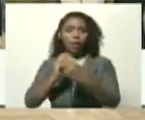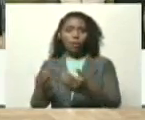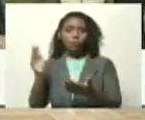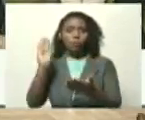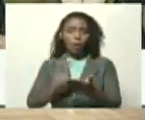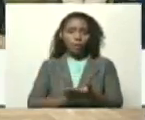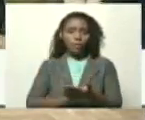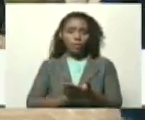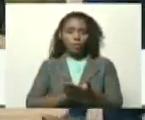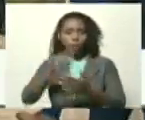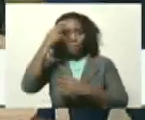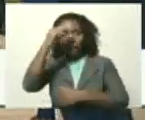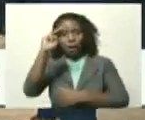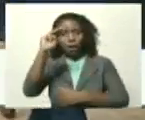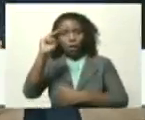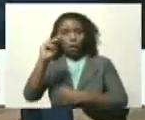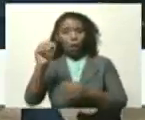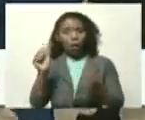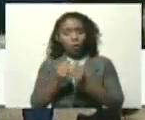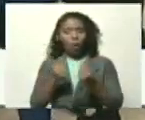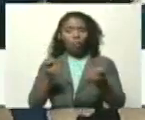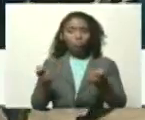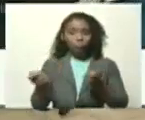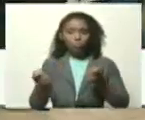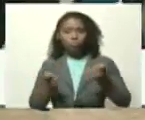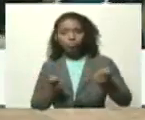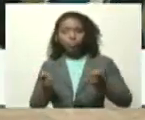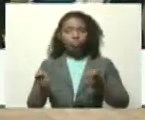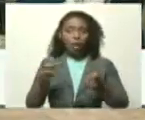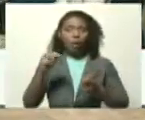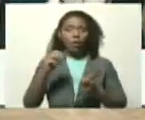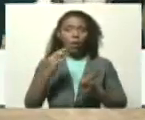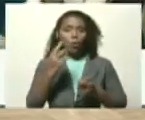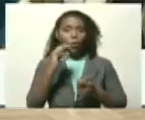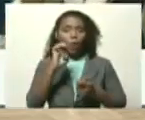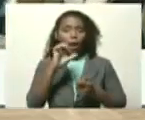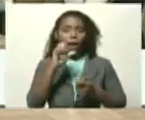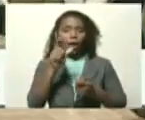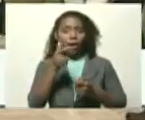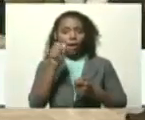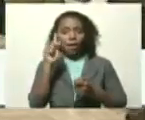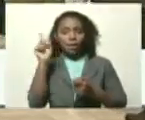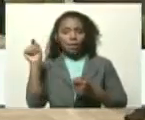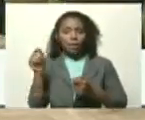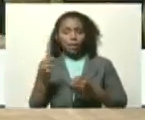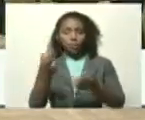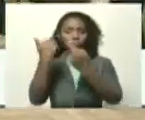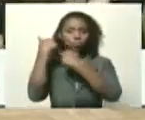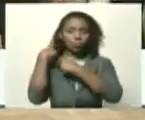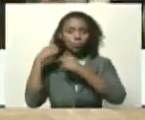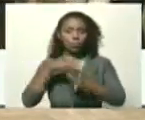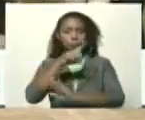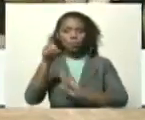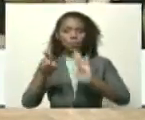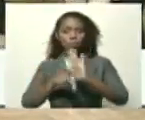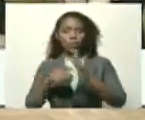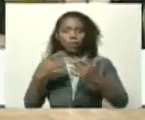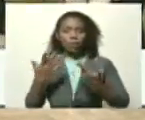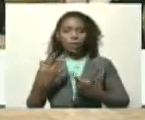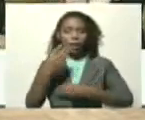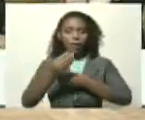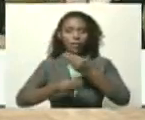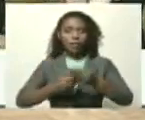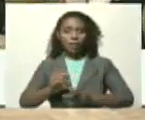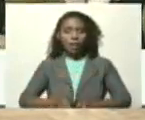instalados en México con la mediación de Noruega, recibió la responsabilidad plenipotenciaria de ser el